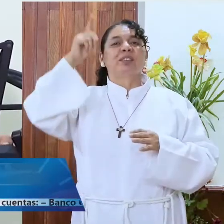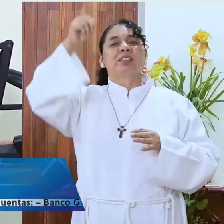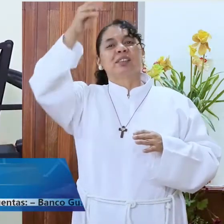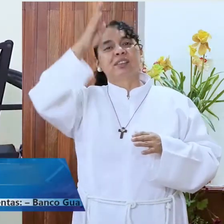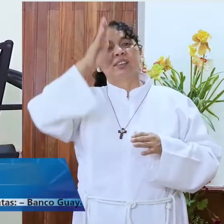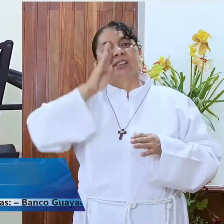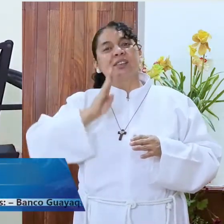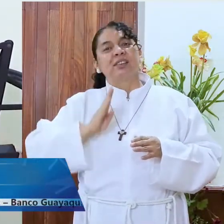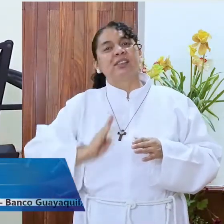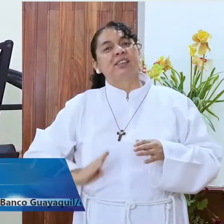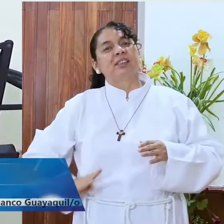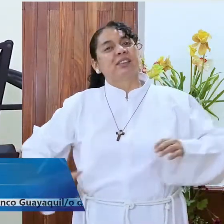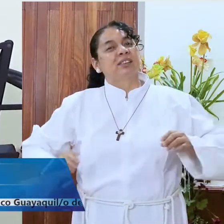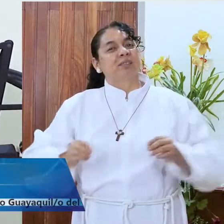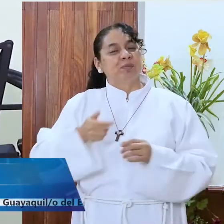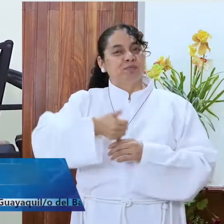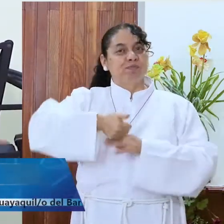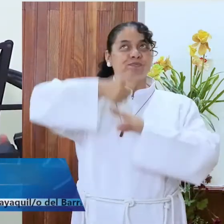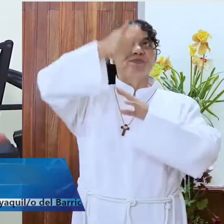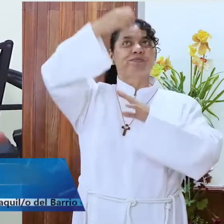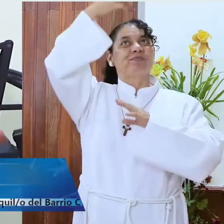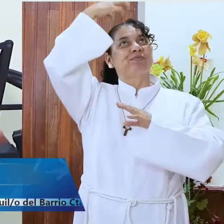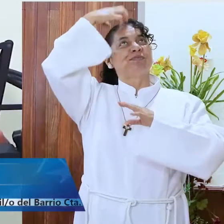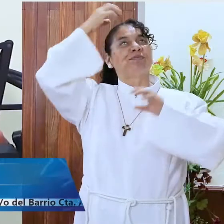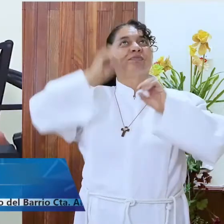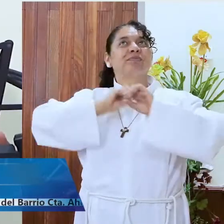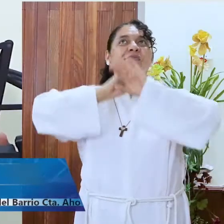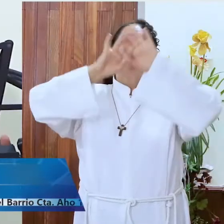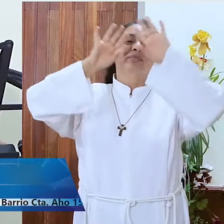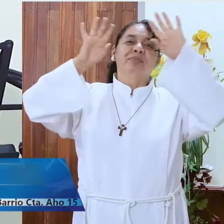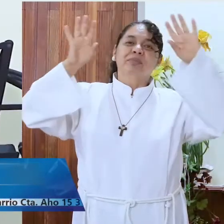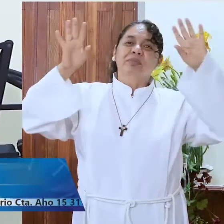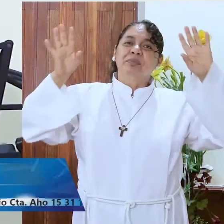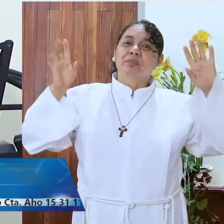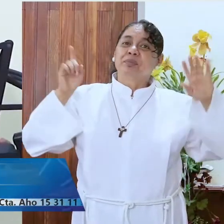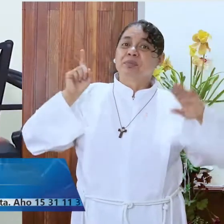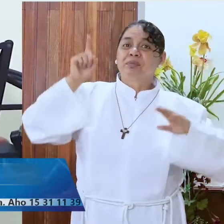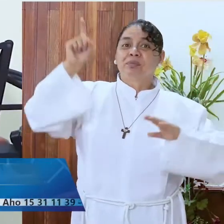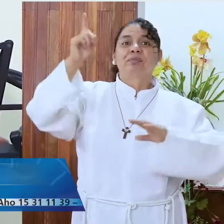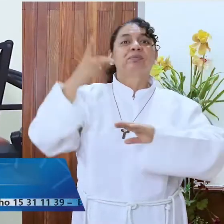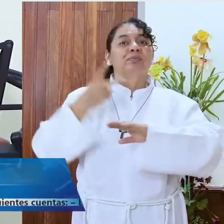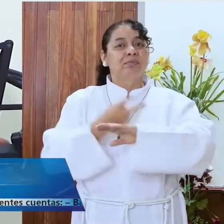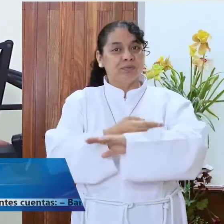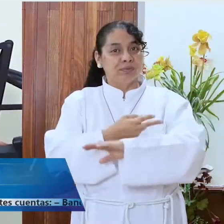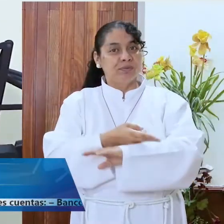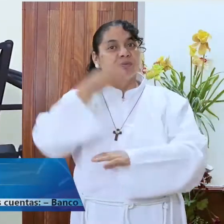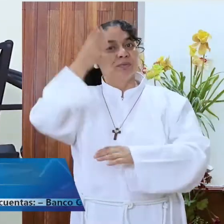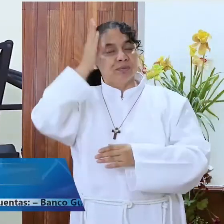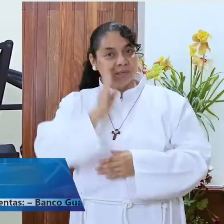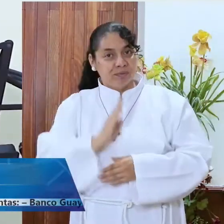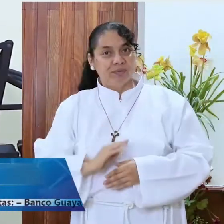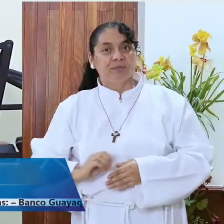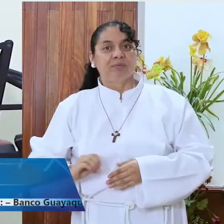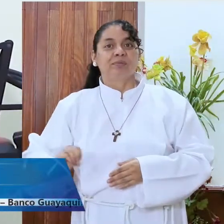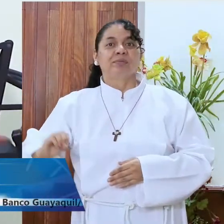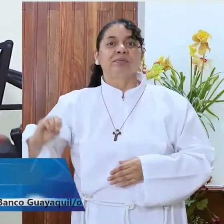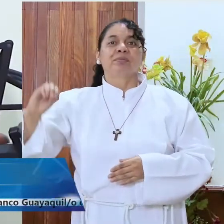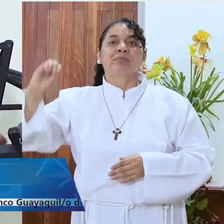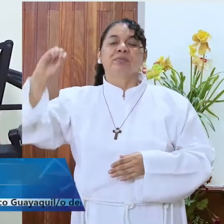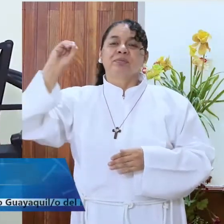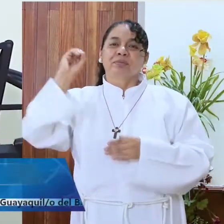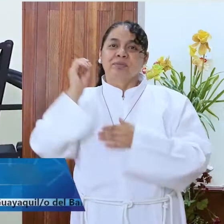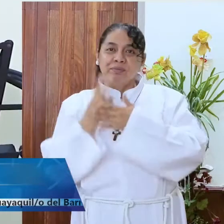dios y rey celestial y eres cordero de dios